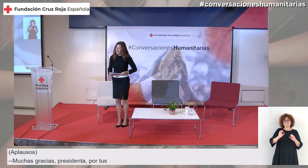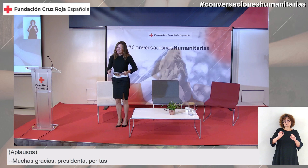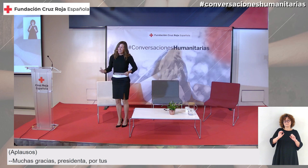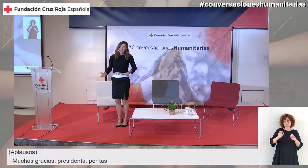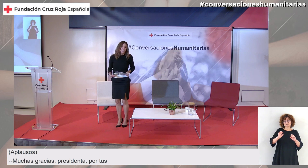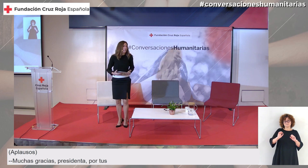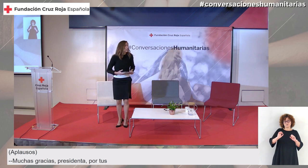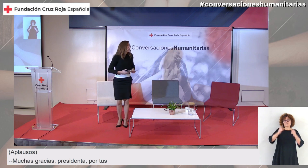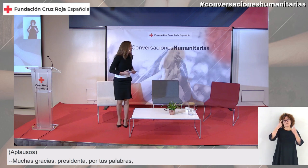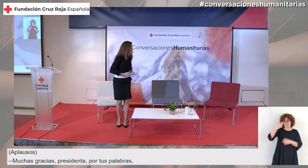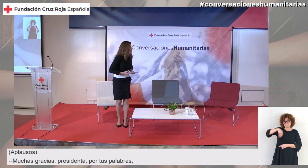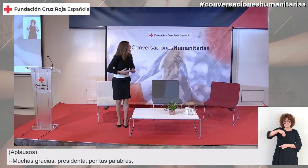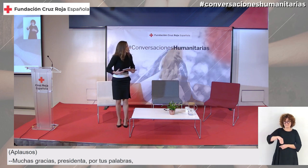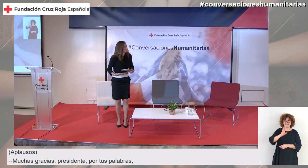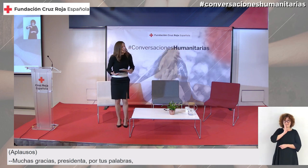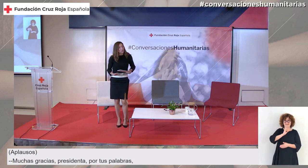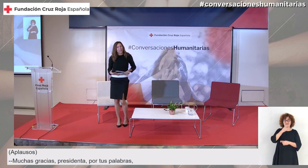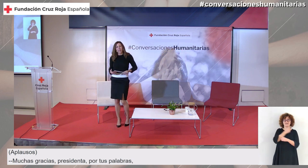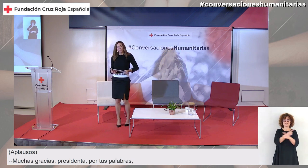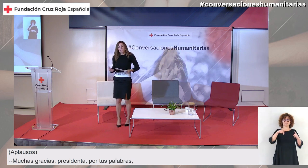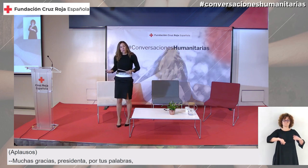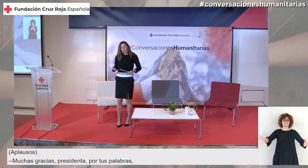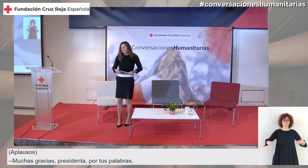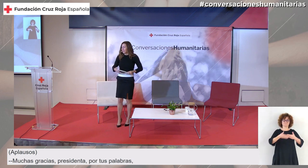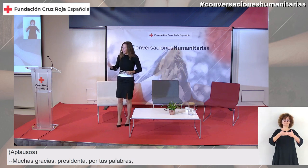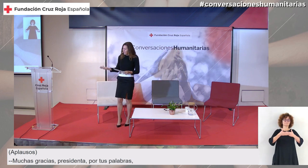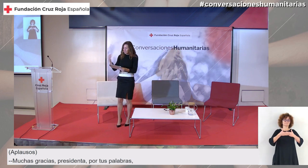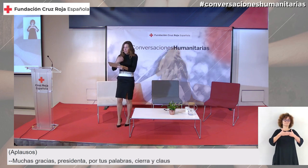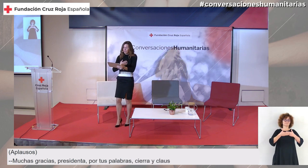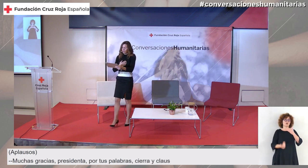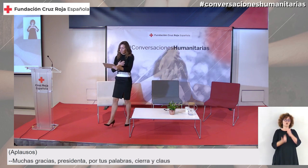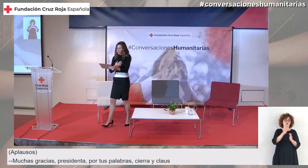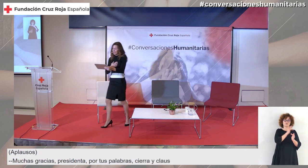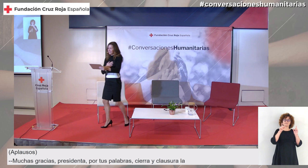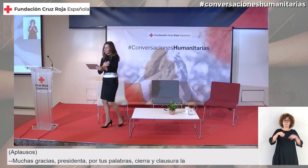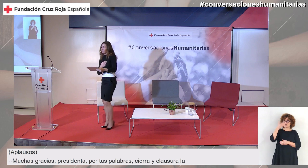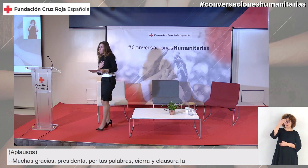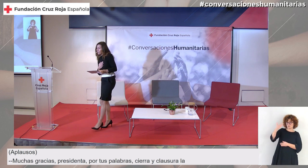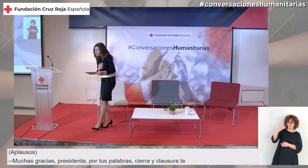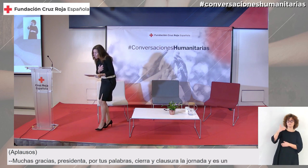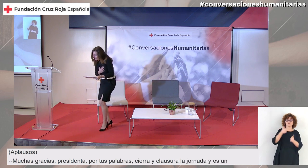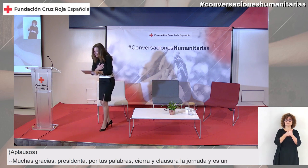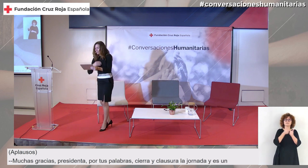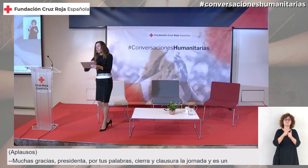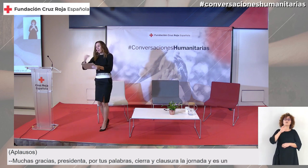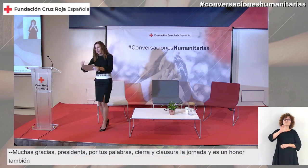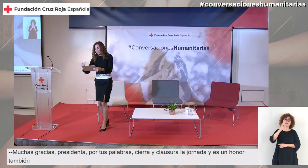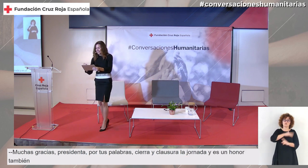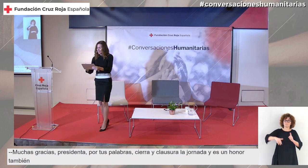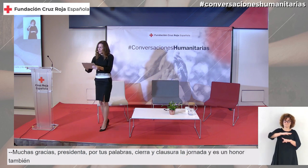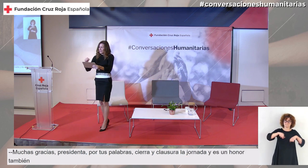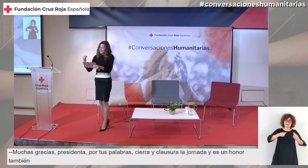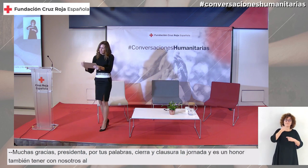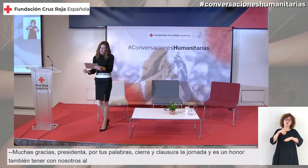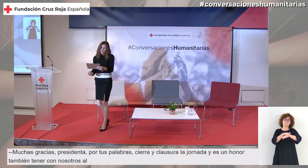ya ya lo ha dicho cierra y clausura la jornada y es un honor también tener eh con nosotros al secretario de estado de medio ambiente voy a decir el